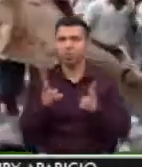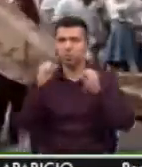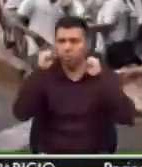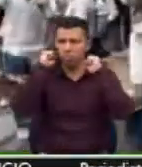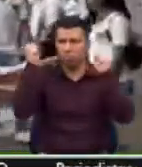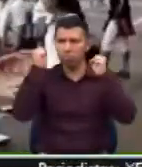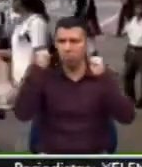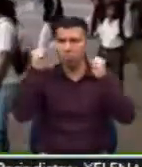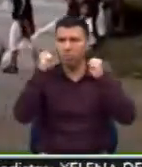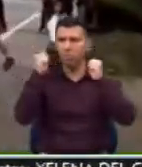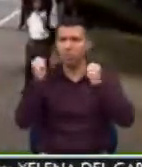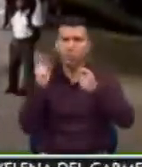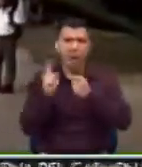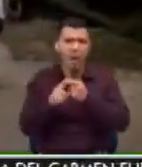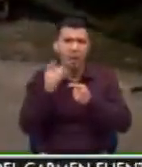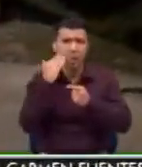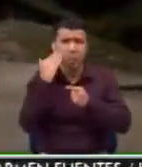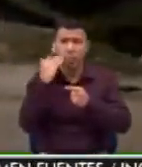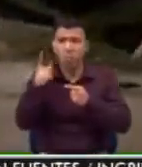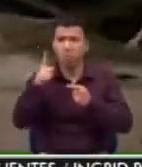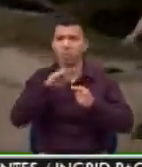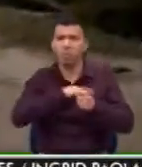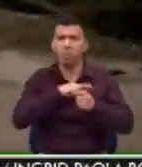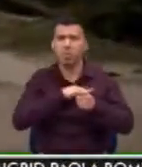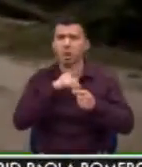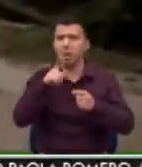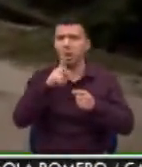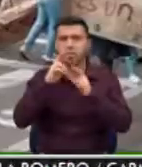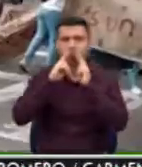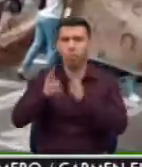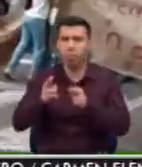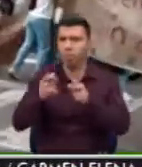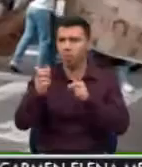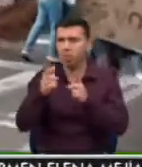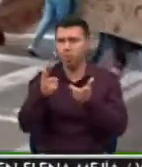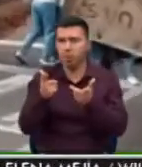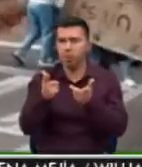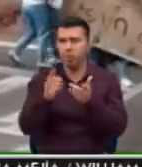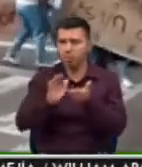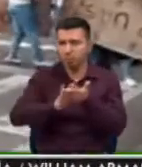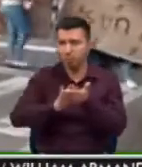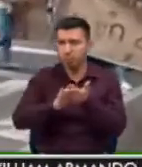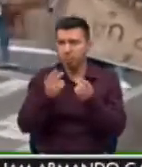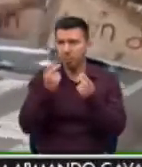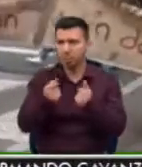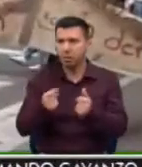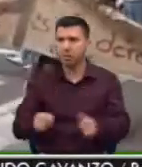protestas hasta tanto la administración municipal no les resuelva esta situación.